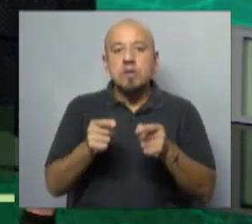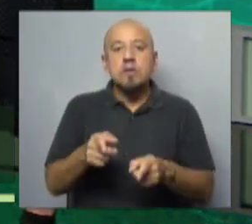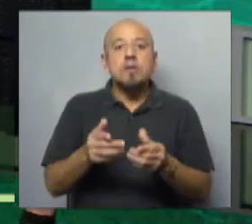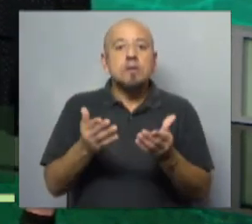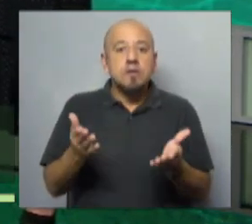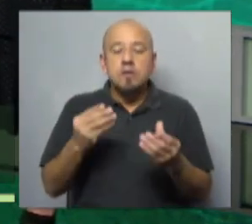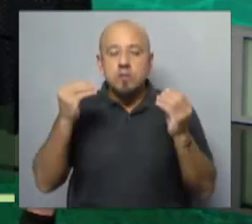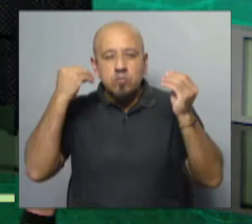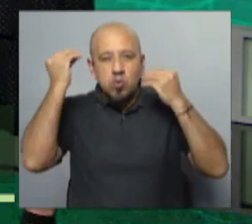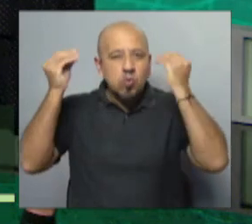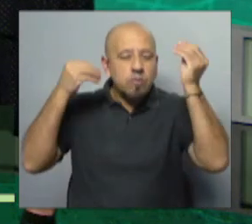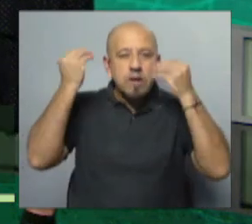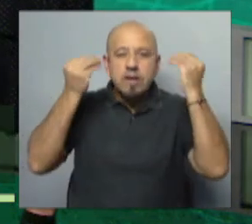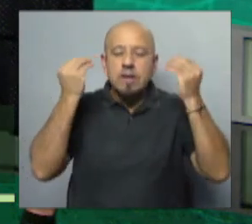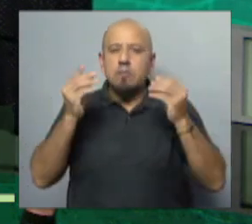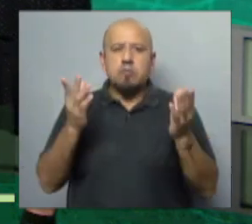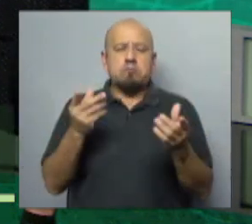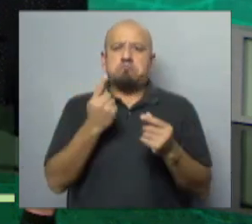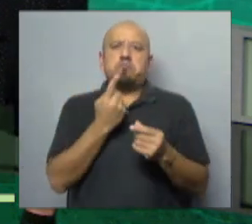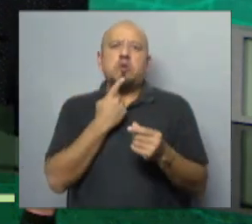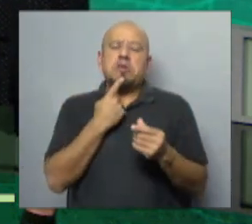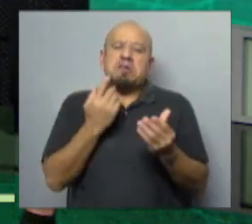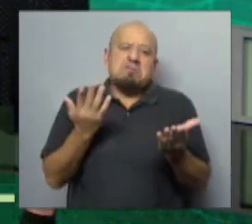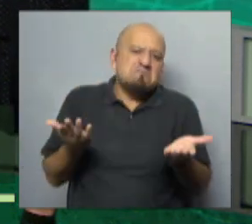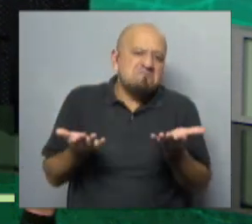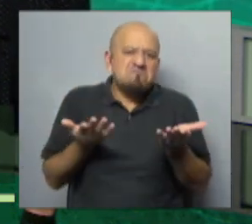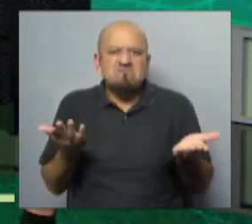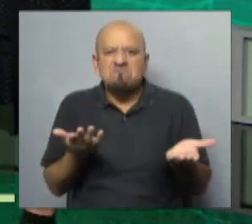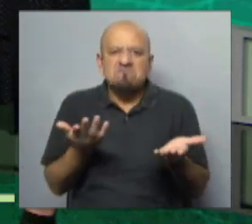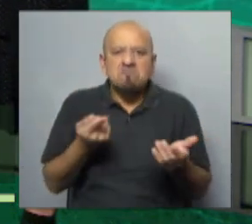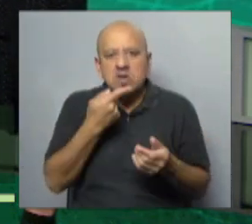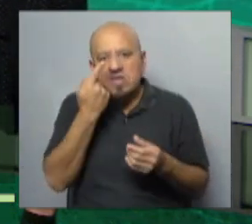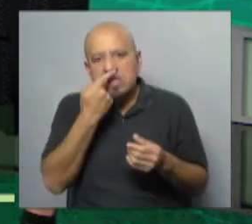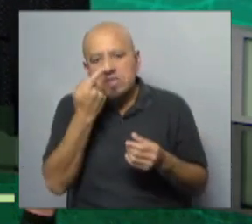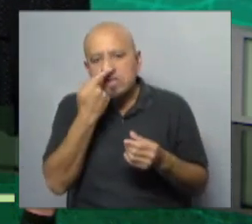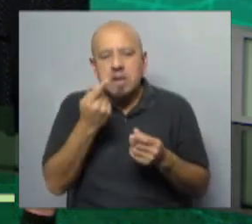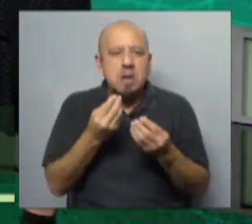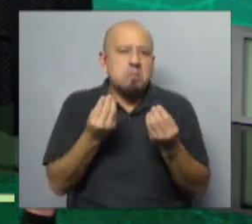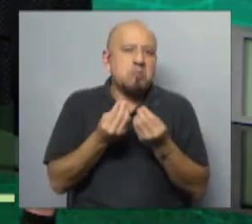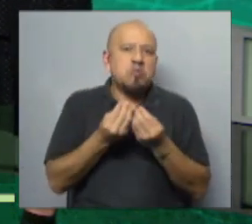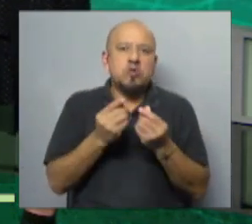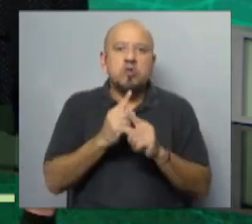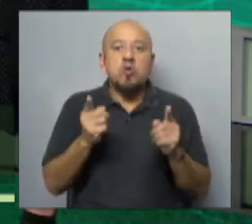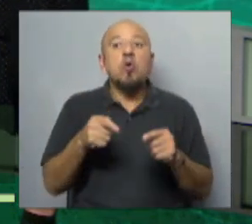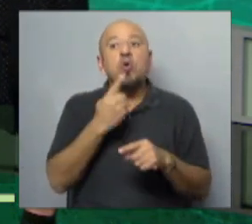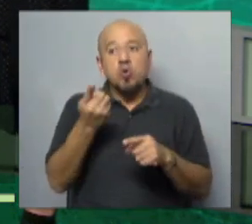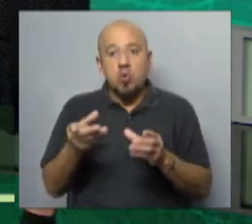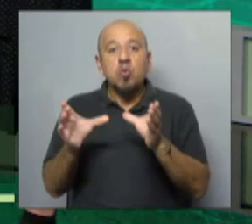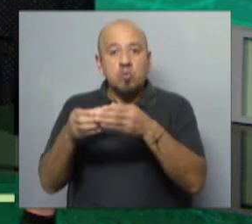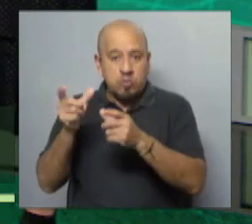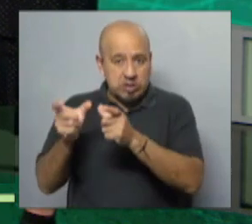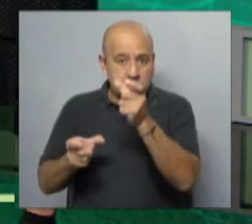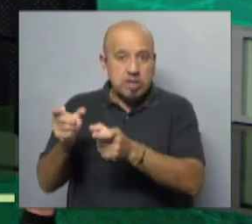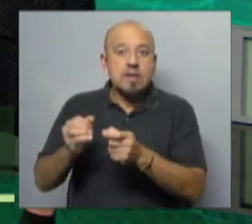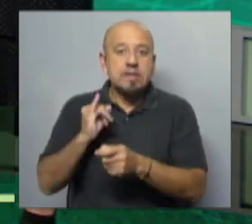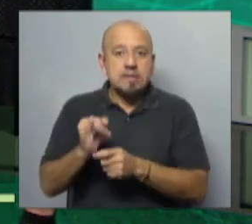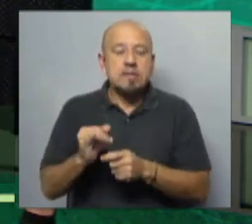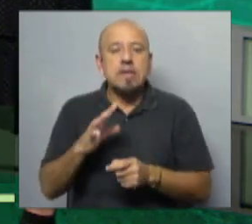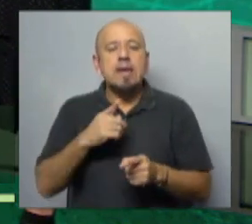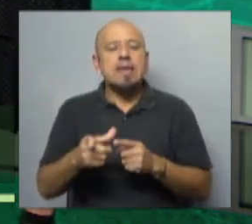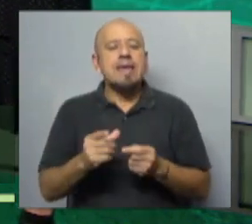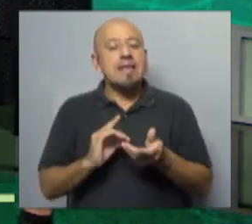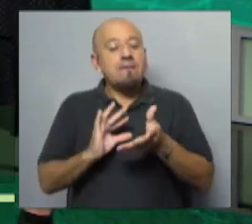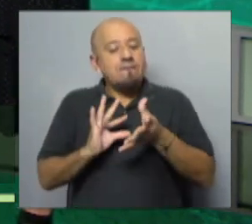preocupadas digamos por la política o que no les importa tanto digamos la política como a otros sectores importa también mucho la